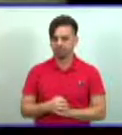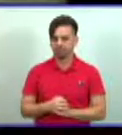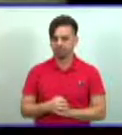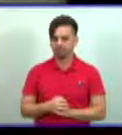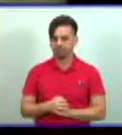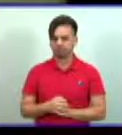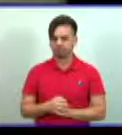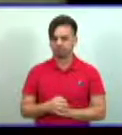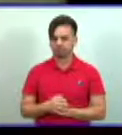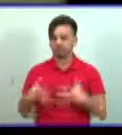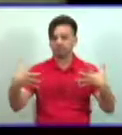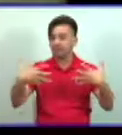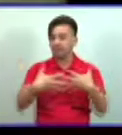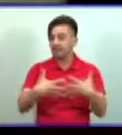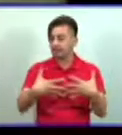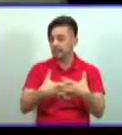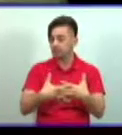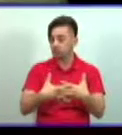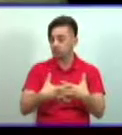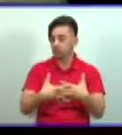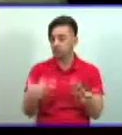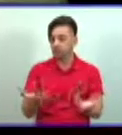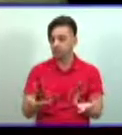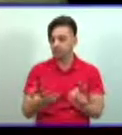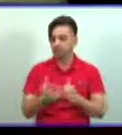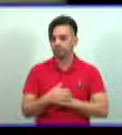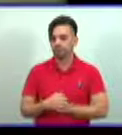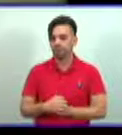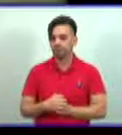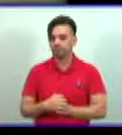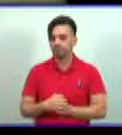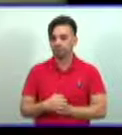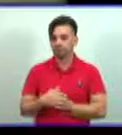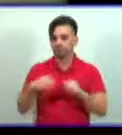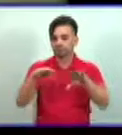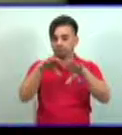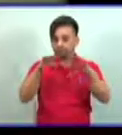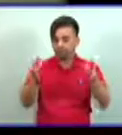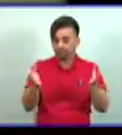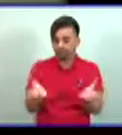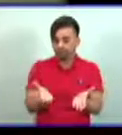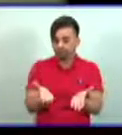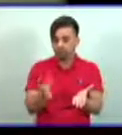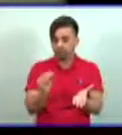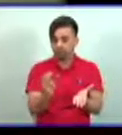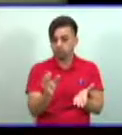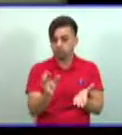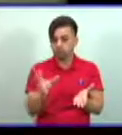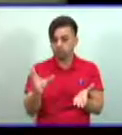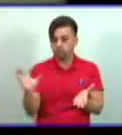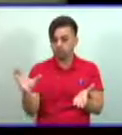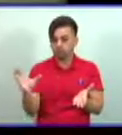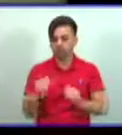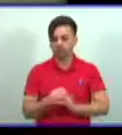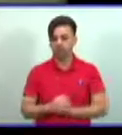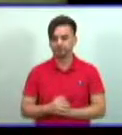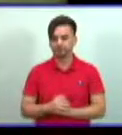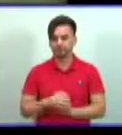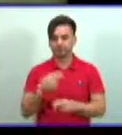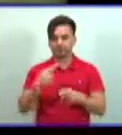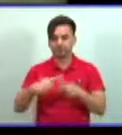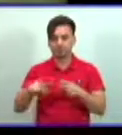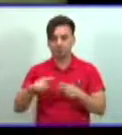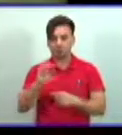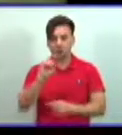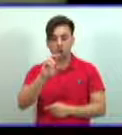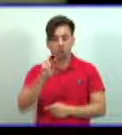que se establece entre la atmósfera, sus diferentes capas, la capa de ozono y el efecto invernadero.